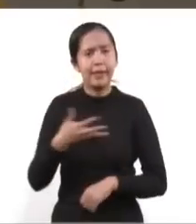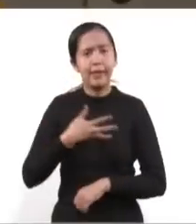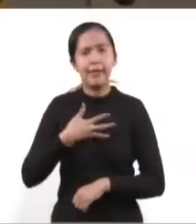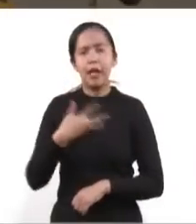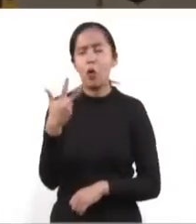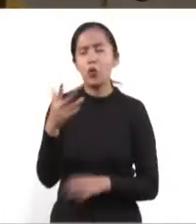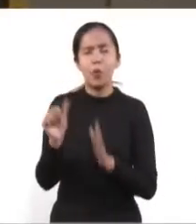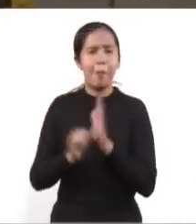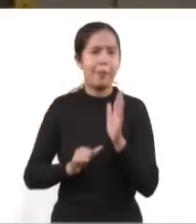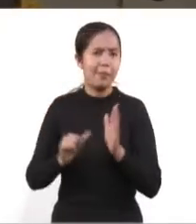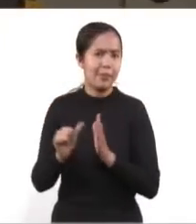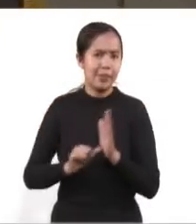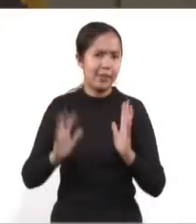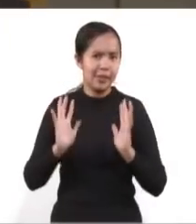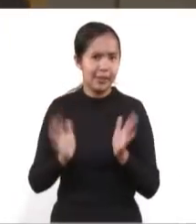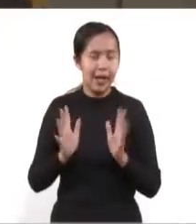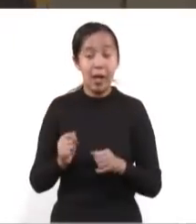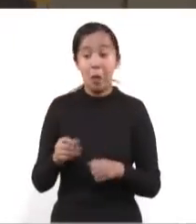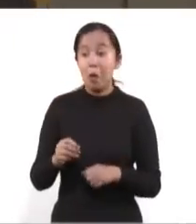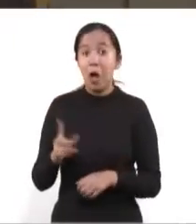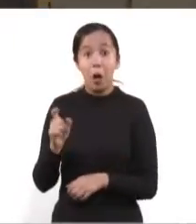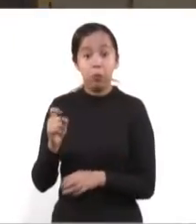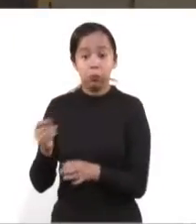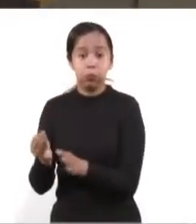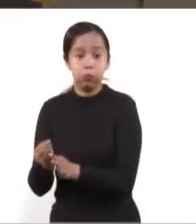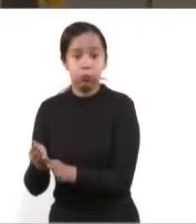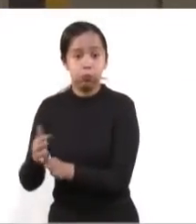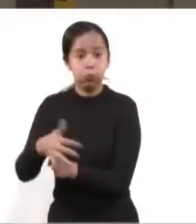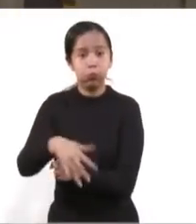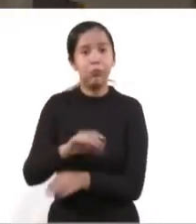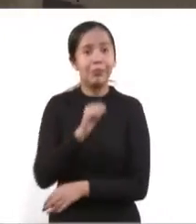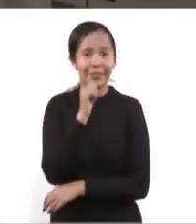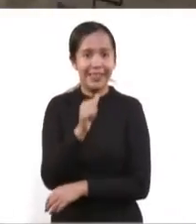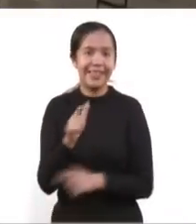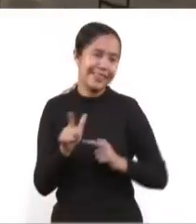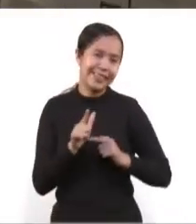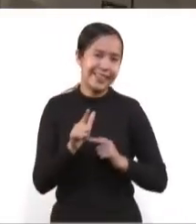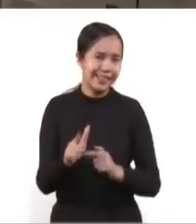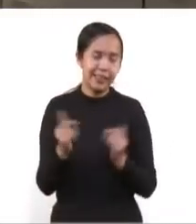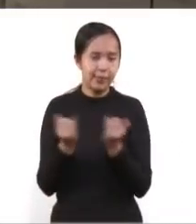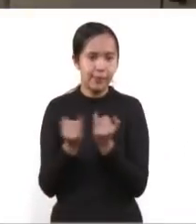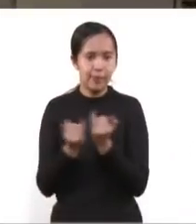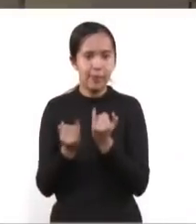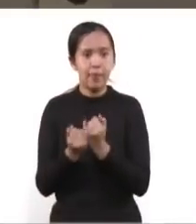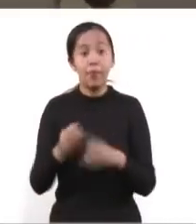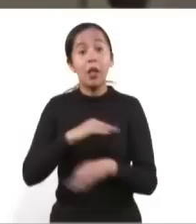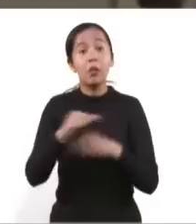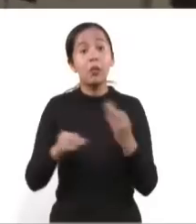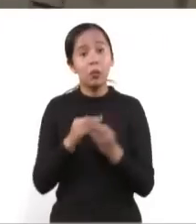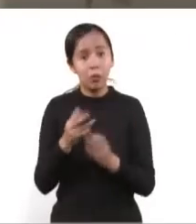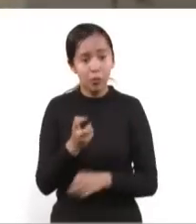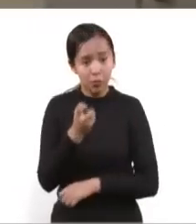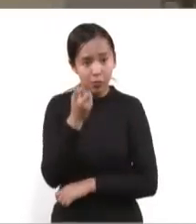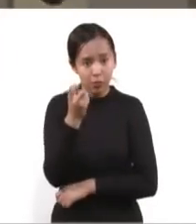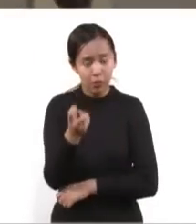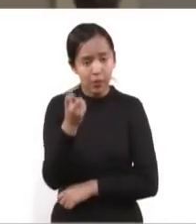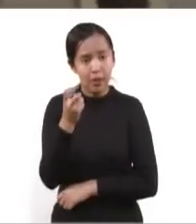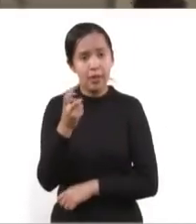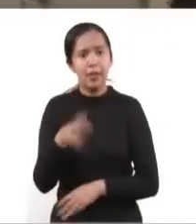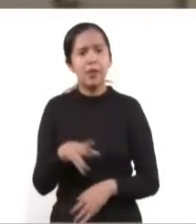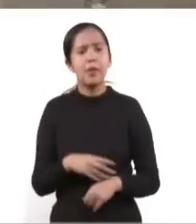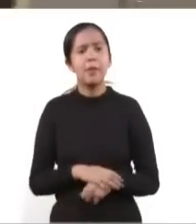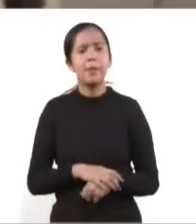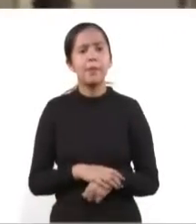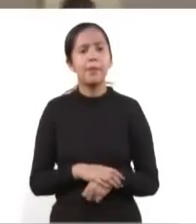en operación, 0 filtraciones, ¿no? Y así deberá seguir. Sí, sí, y todo eso se hizo